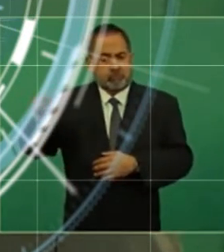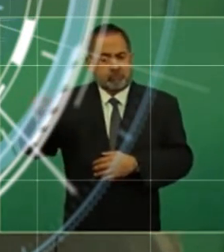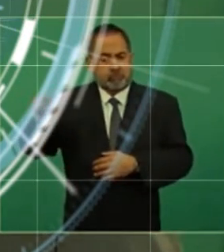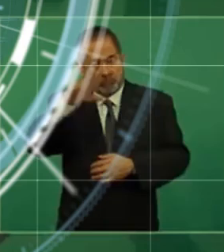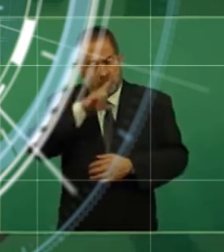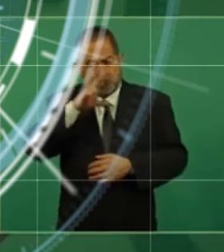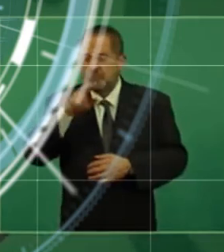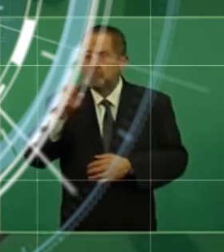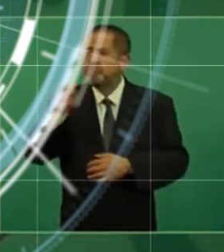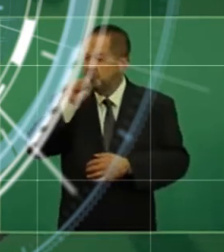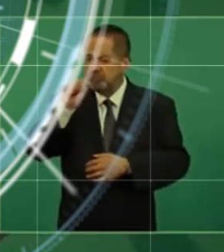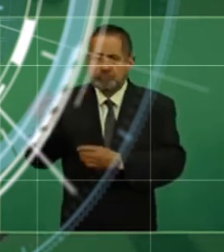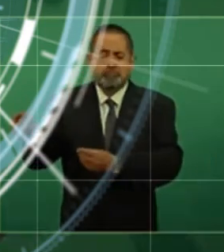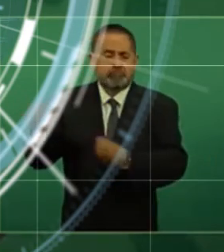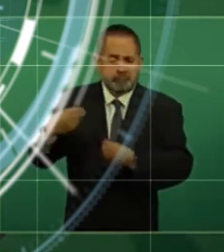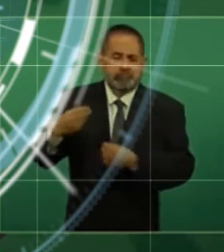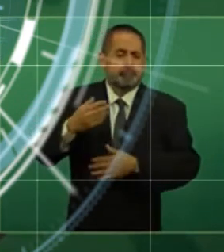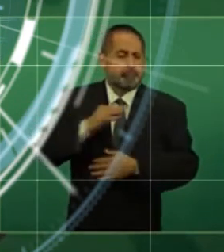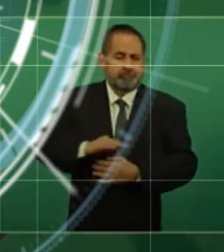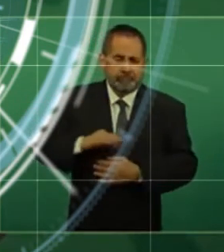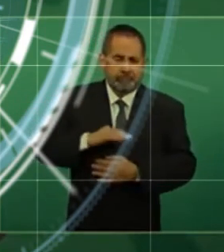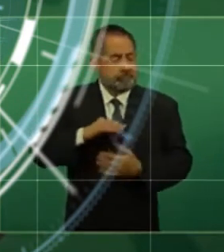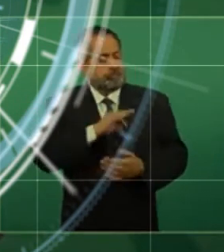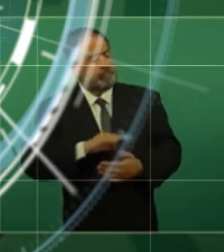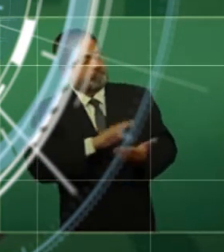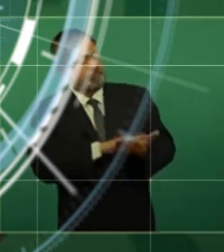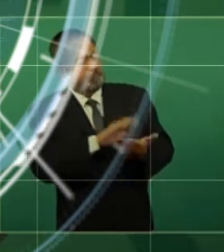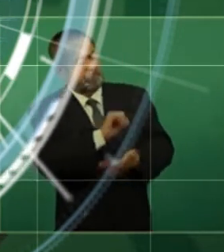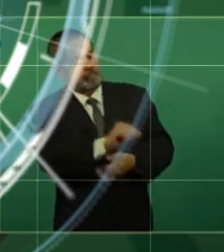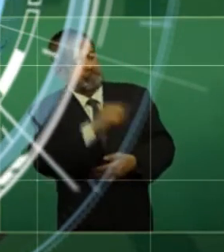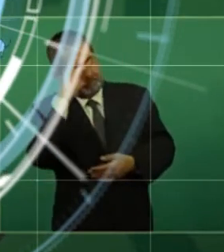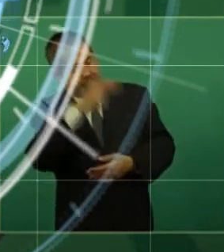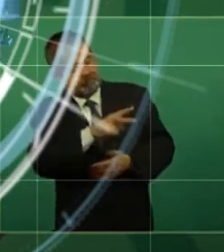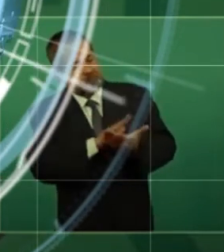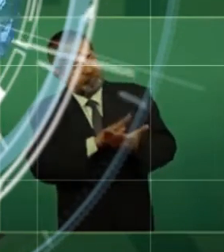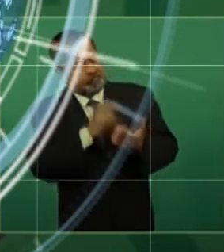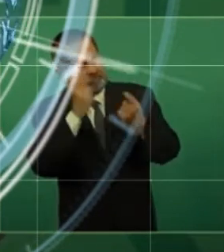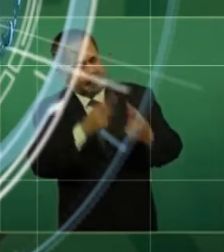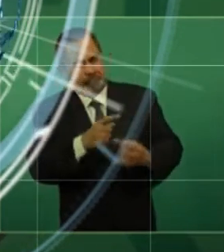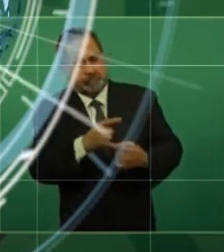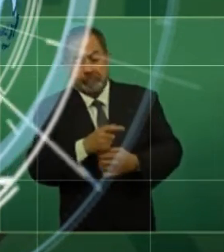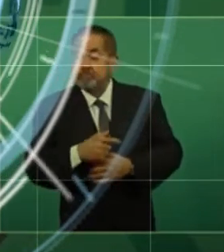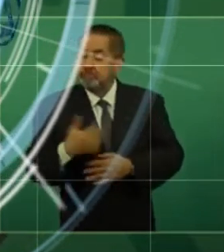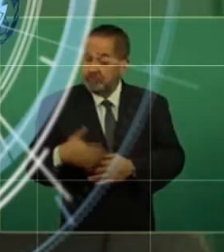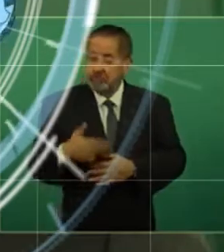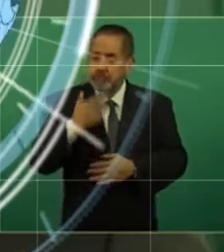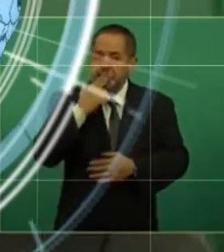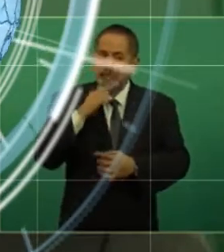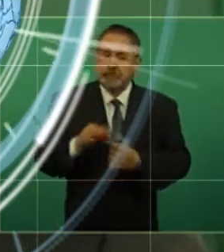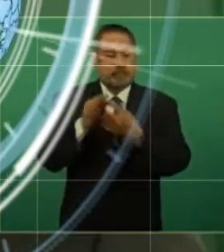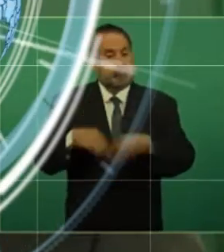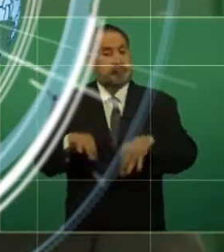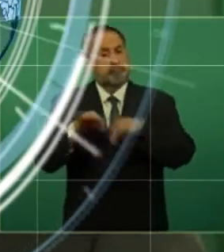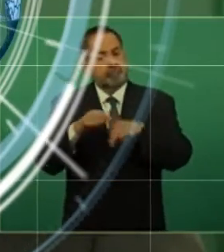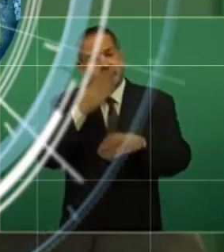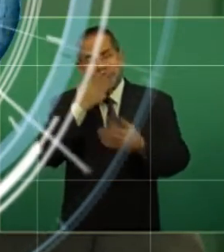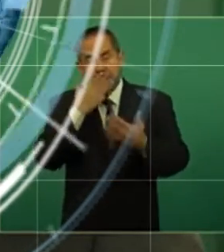Rusia una felicitación muy especial, muy sutil,